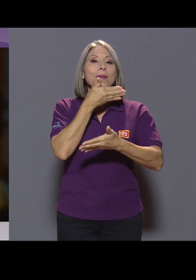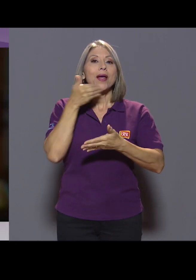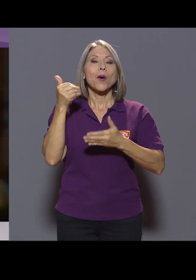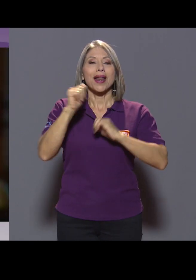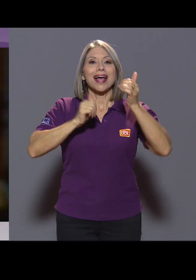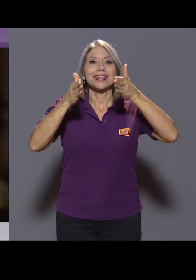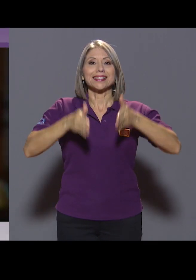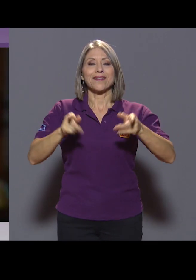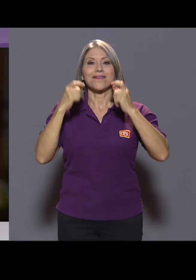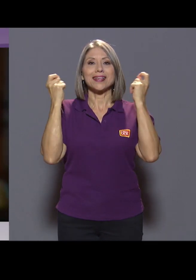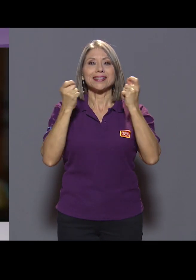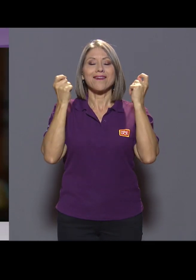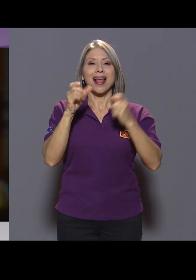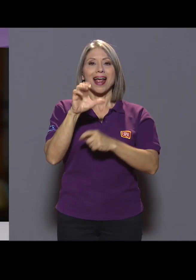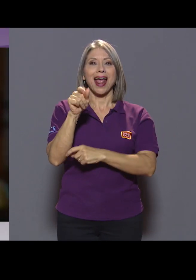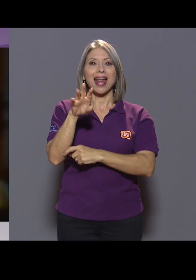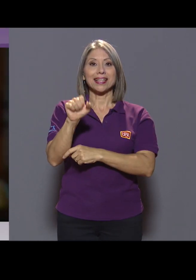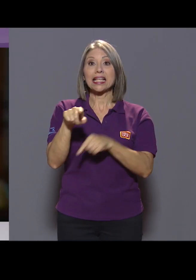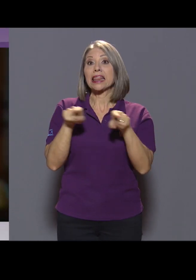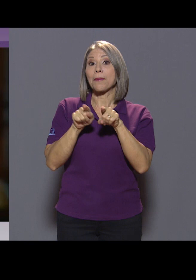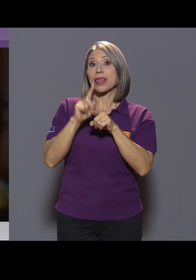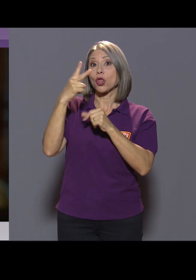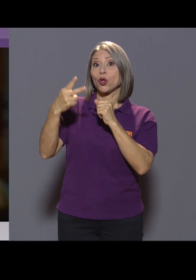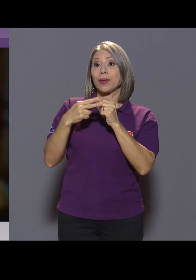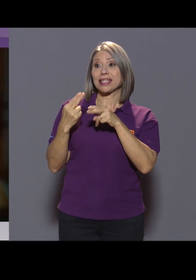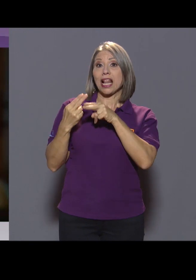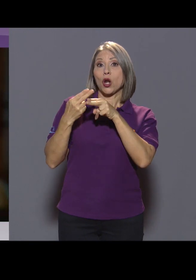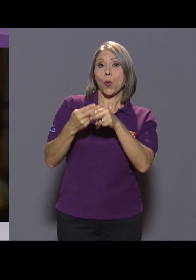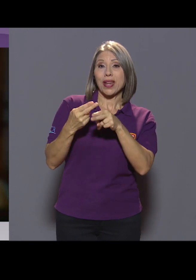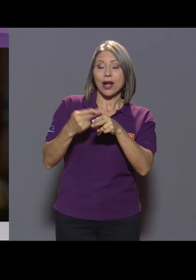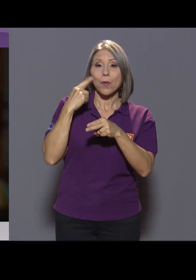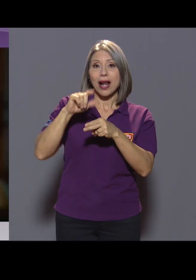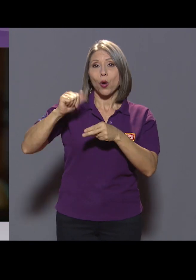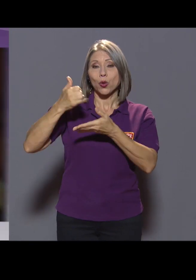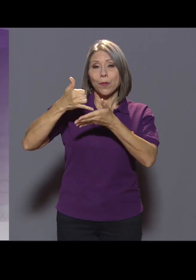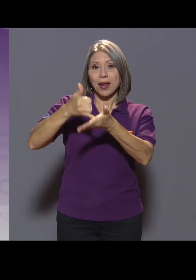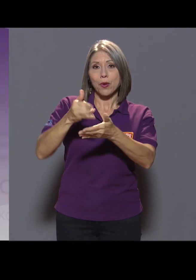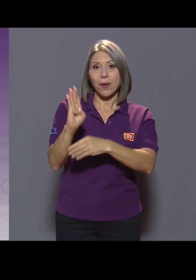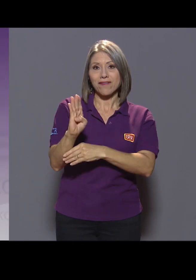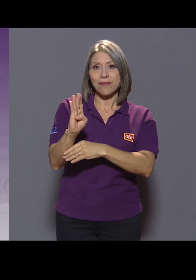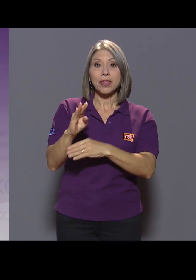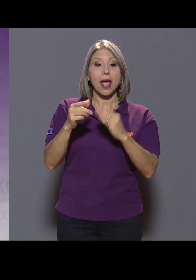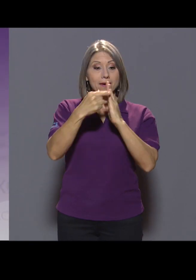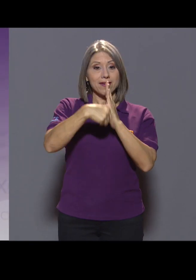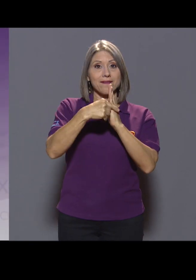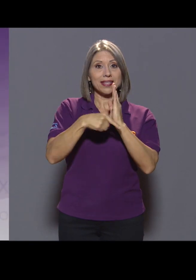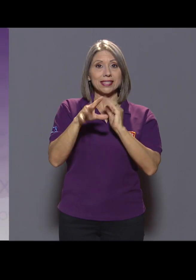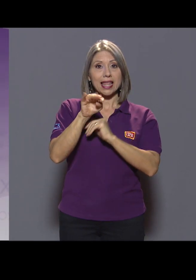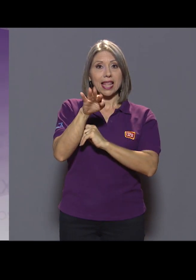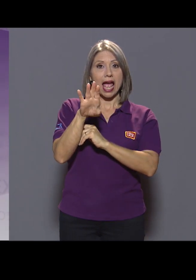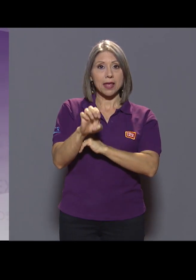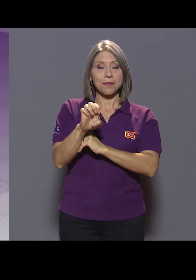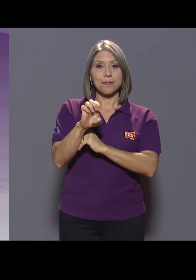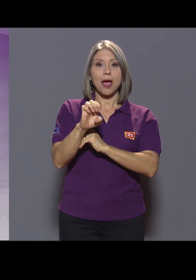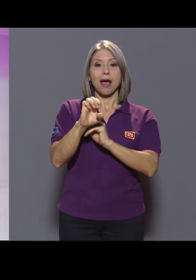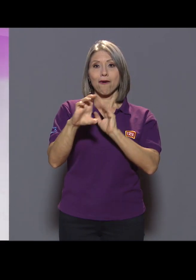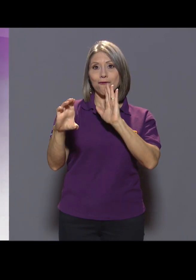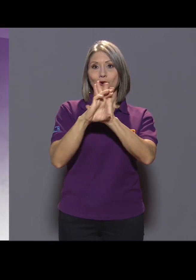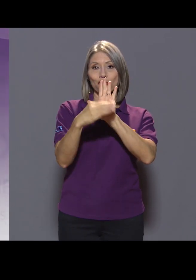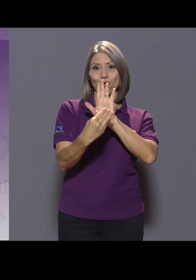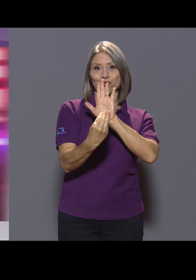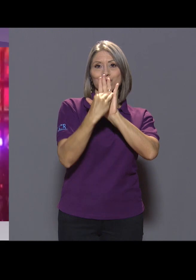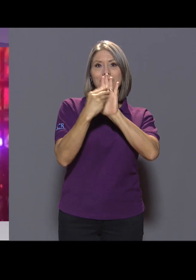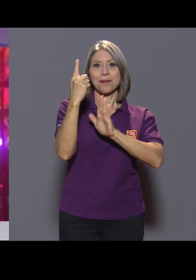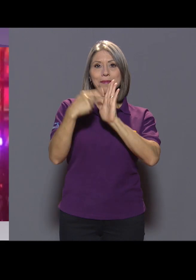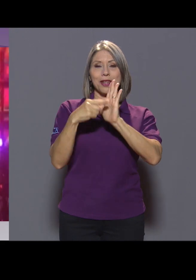Festival de Cine de Cannes. Además, tuvo dos nominaciones al BAFTA. Fue portada a la revista Time en 1975